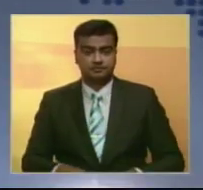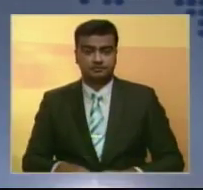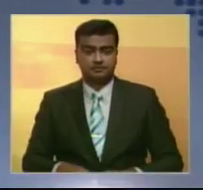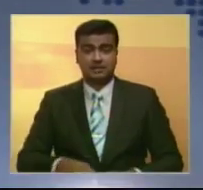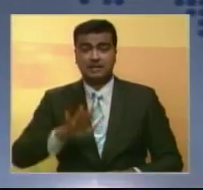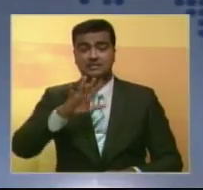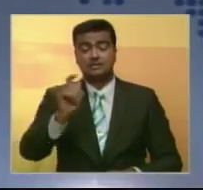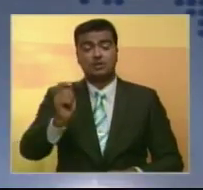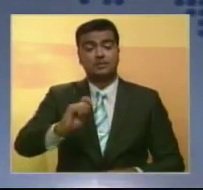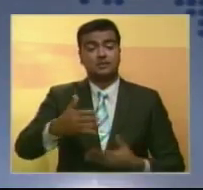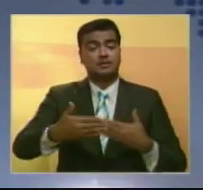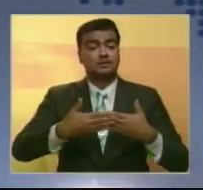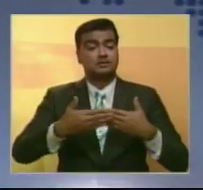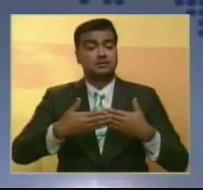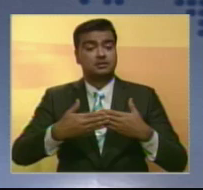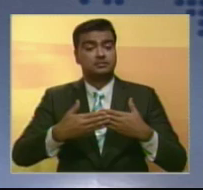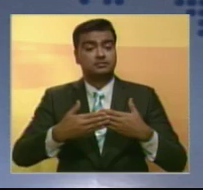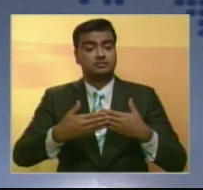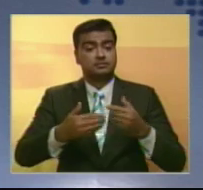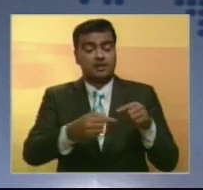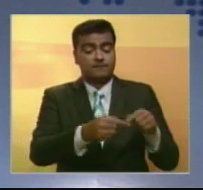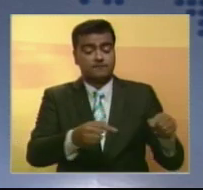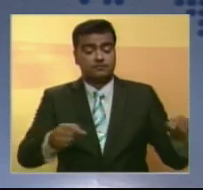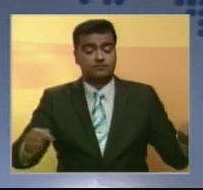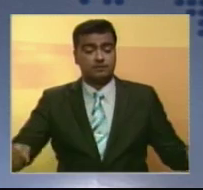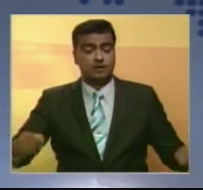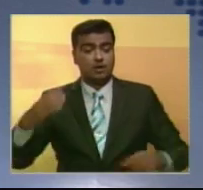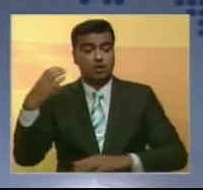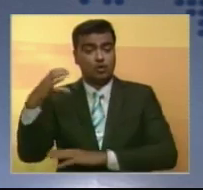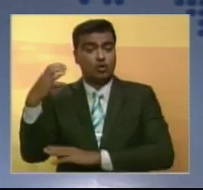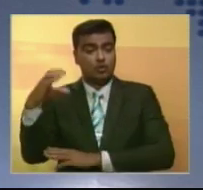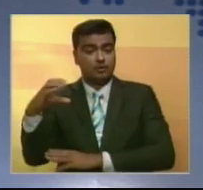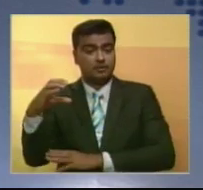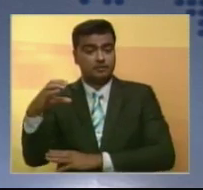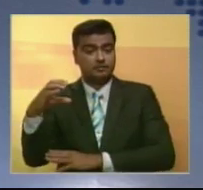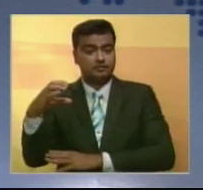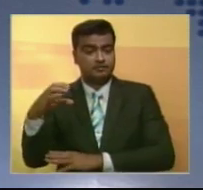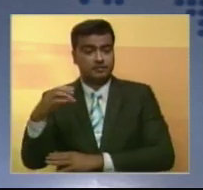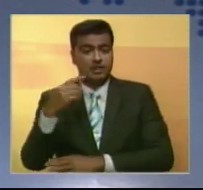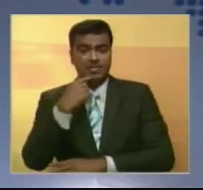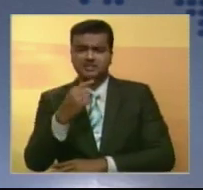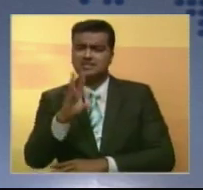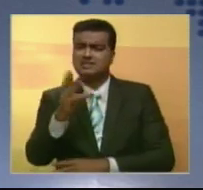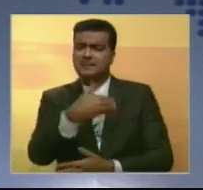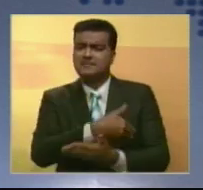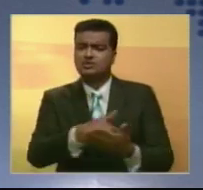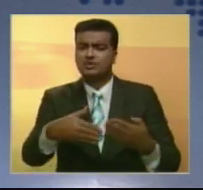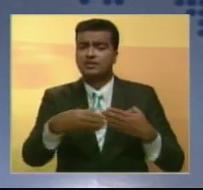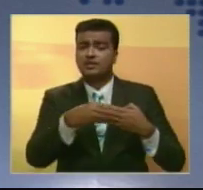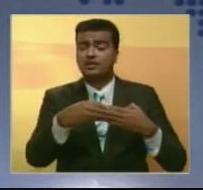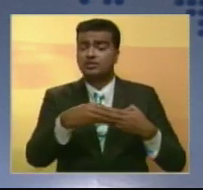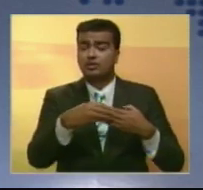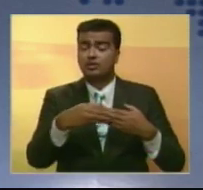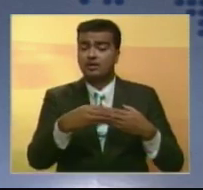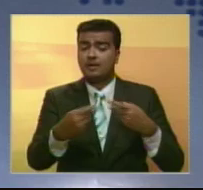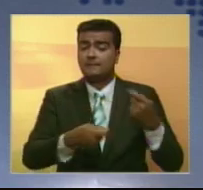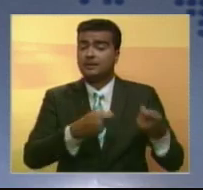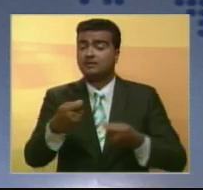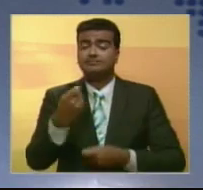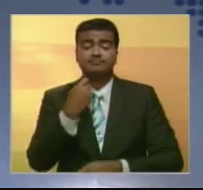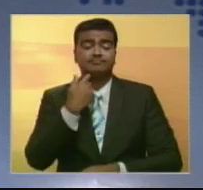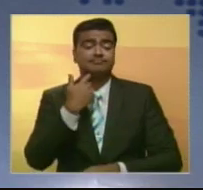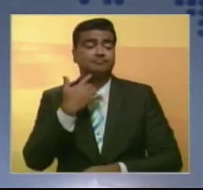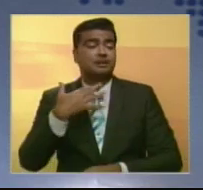5 meses del cierre de la frontera con Colombia, operadores aduaneros sostienen que más de $6 millones en mercancías se han